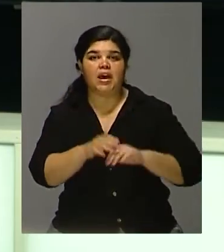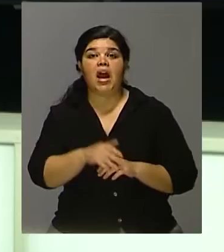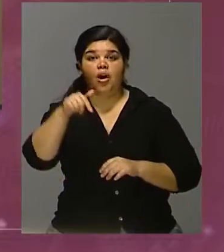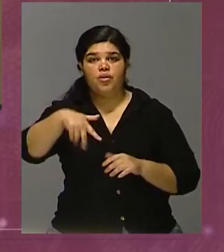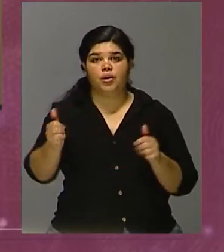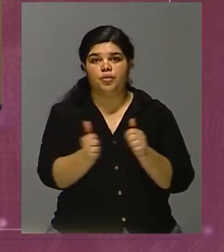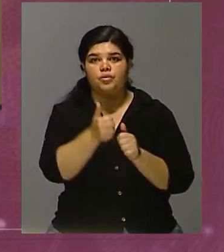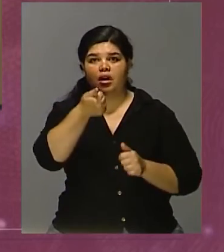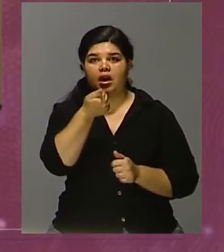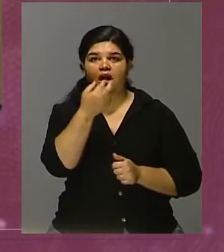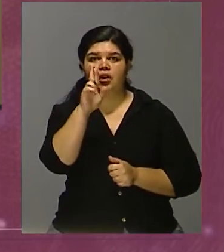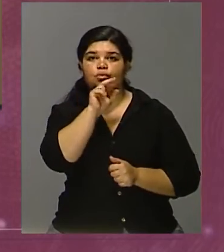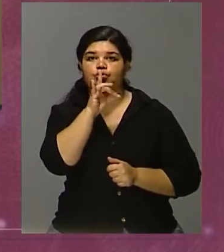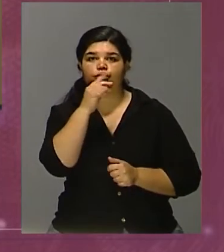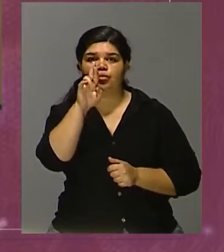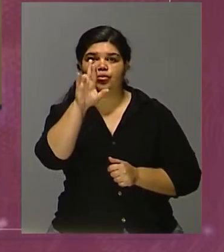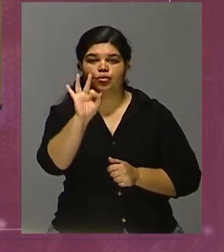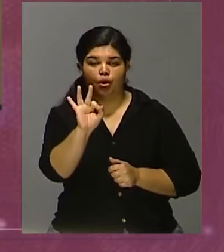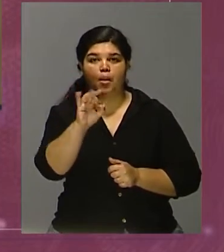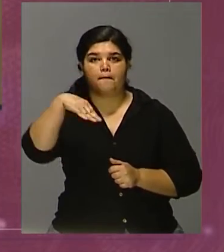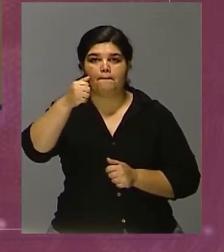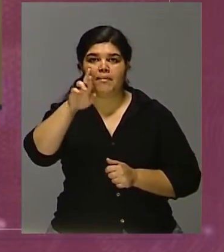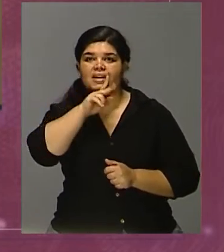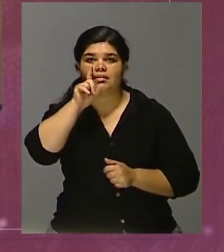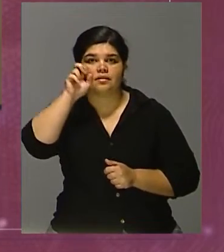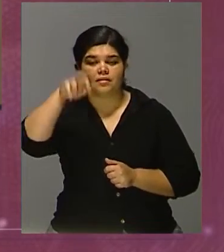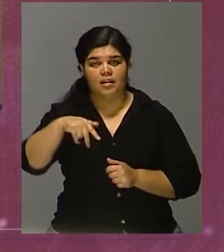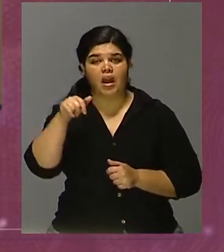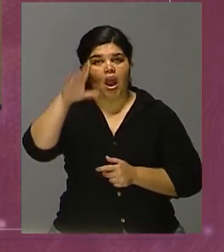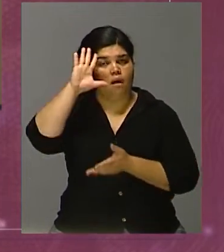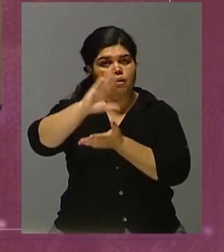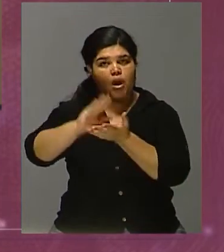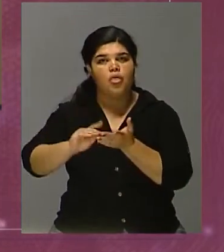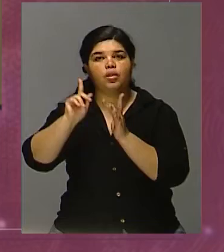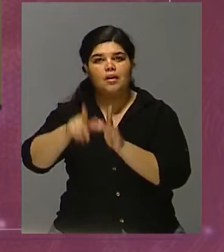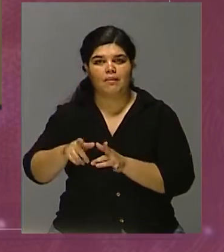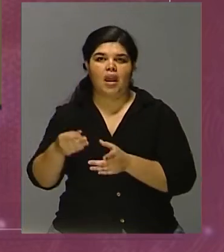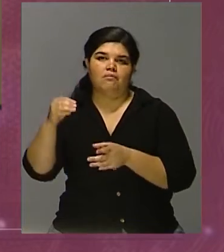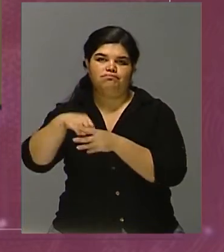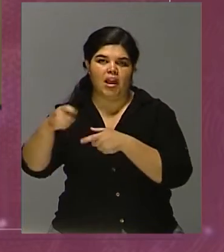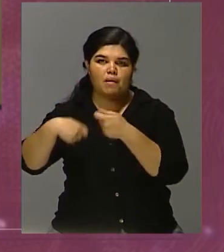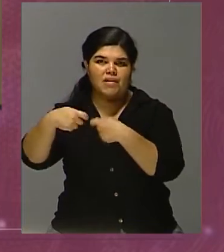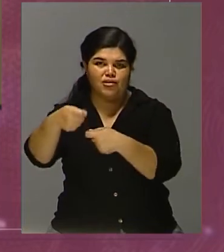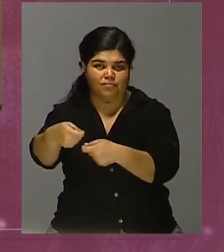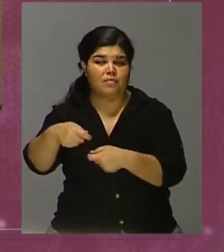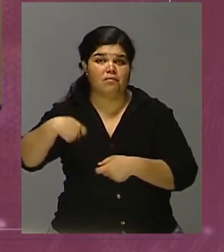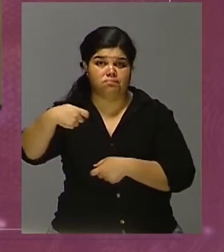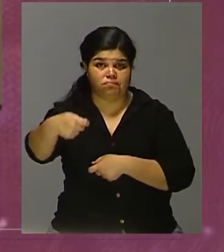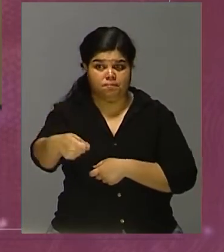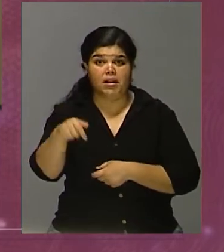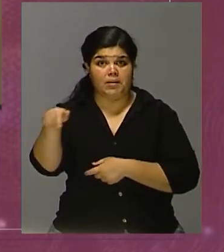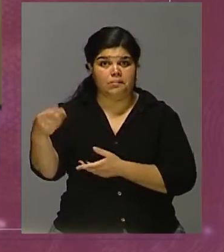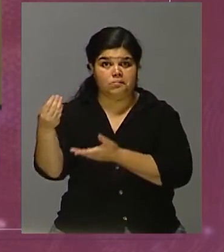que es abogado, asesor financiero habilitado por la Comisión Nacional de Valores. Bueno, aquí lo tenemos ahí del otro lado y ahora te vamos a preguntar,